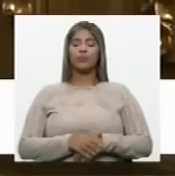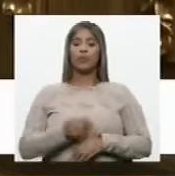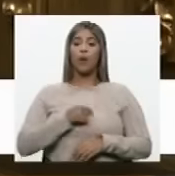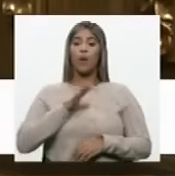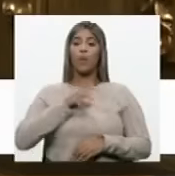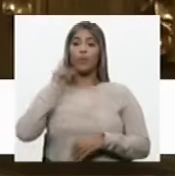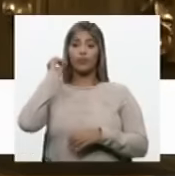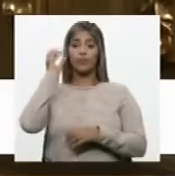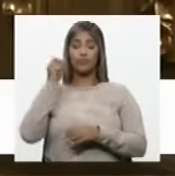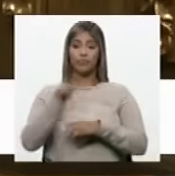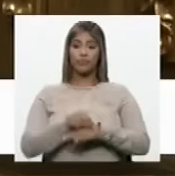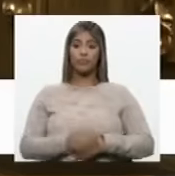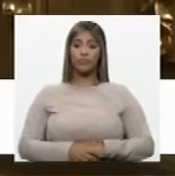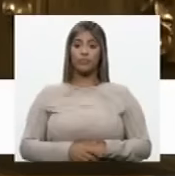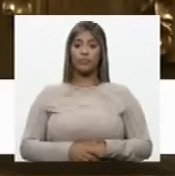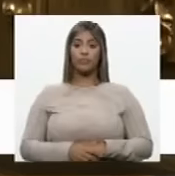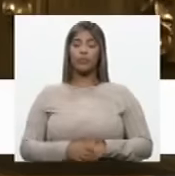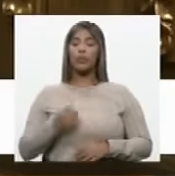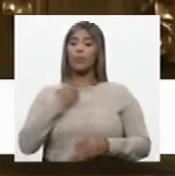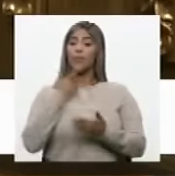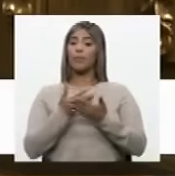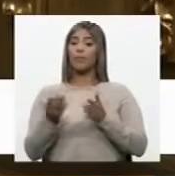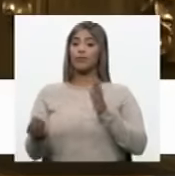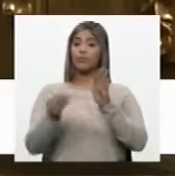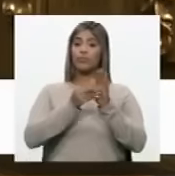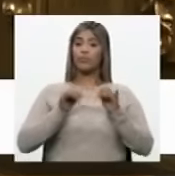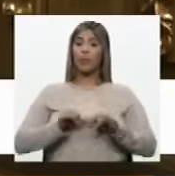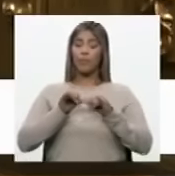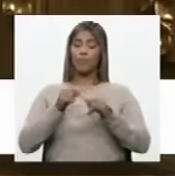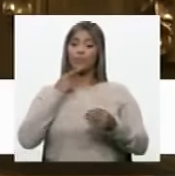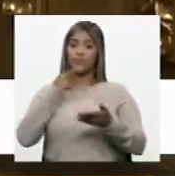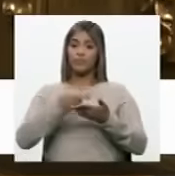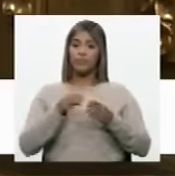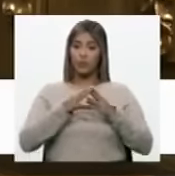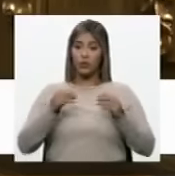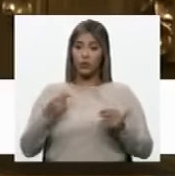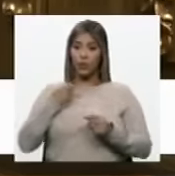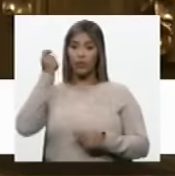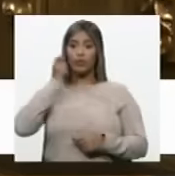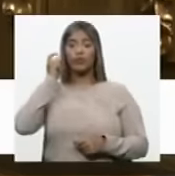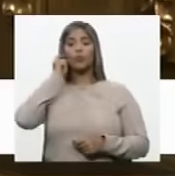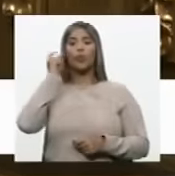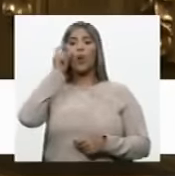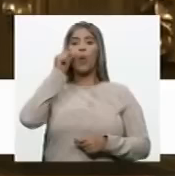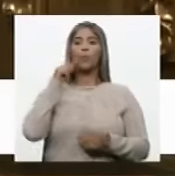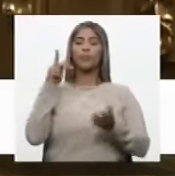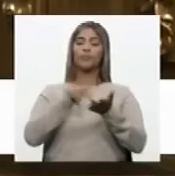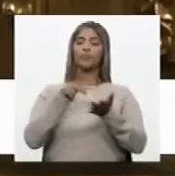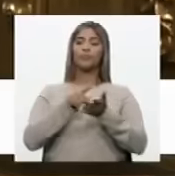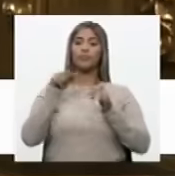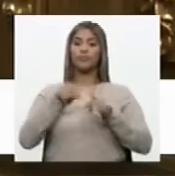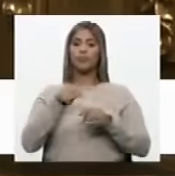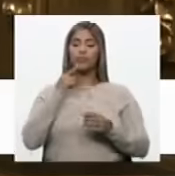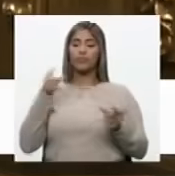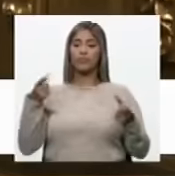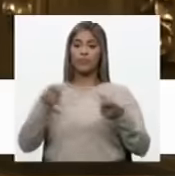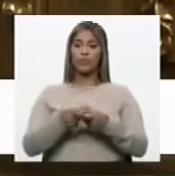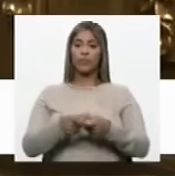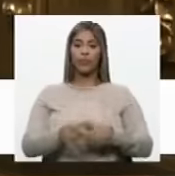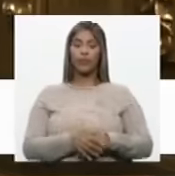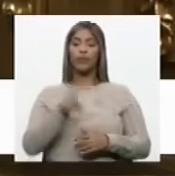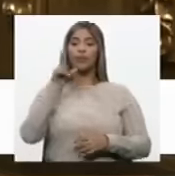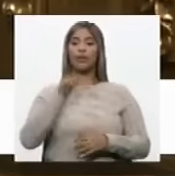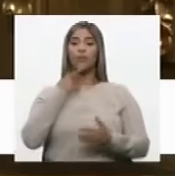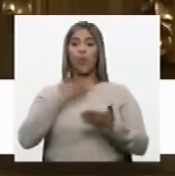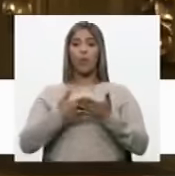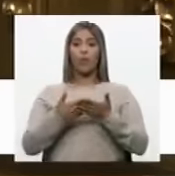Palacio Federal Legislativo, se ordena anexar a la misma la intervención de todas las diputadas y de todos los diputados que participaron en esta sesión ordinaria, así como